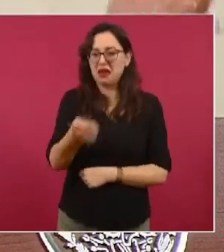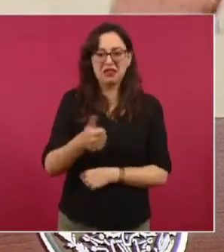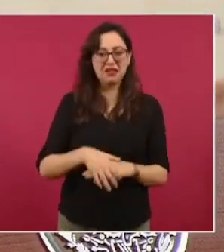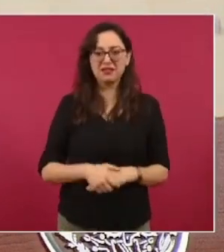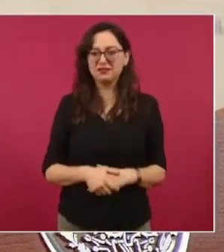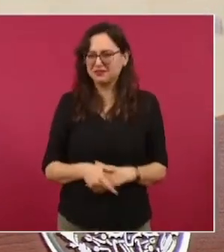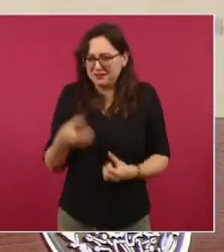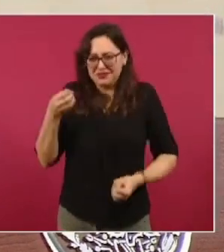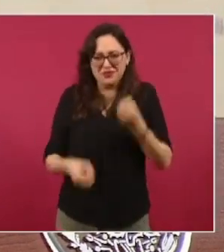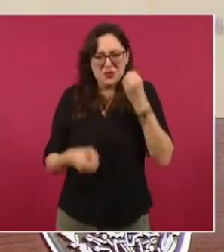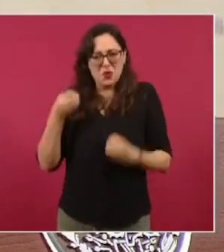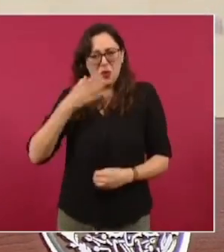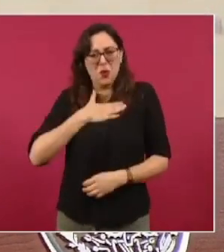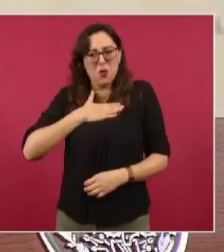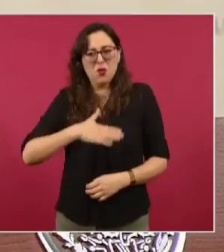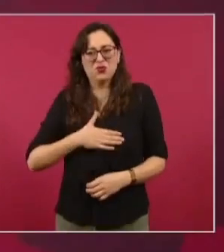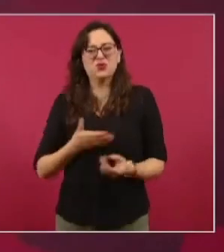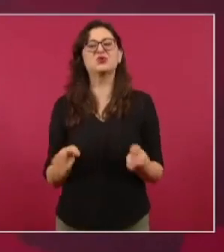impartiendo justicia